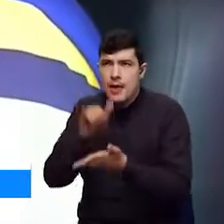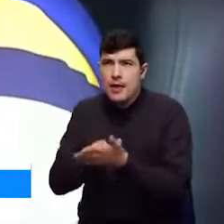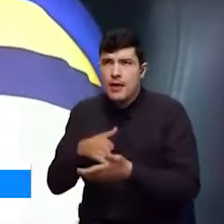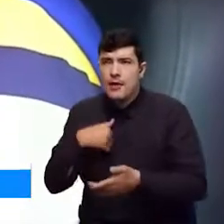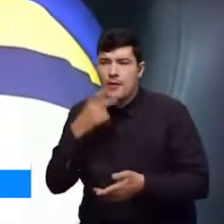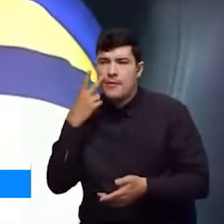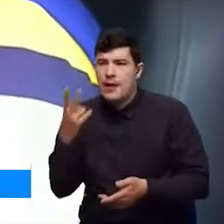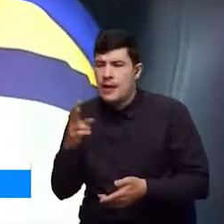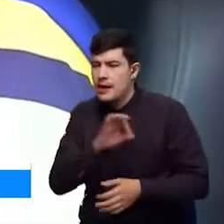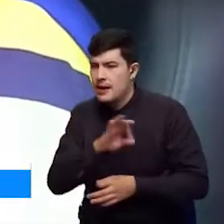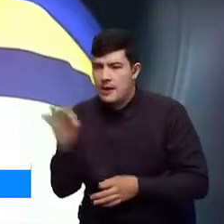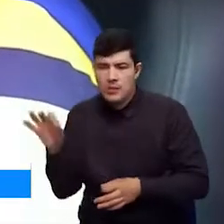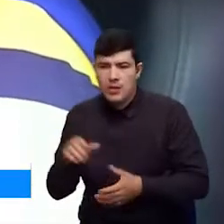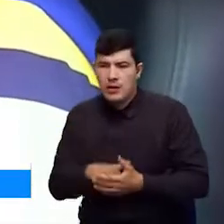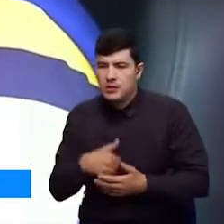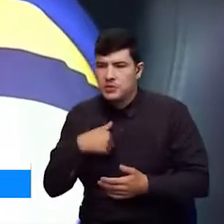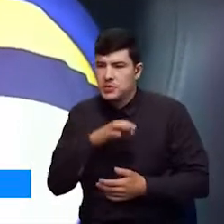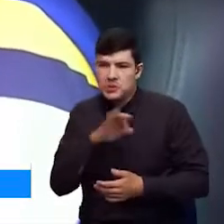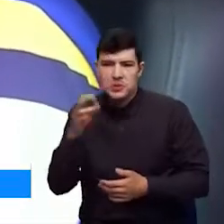visto